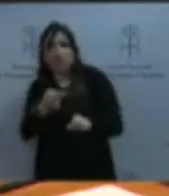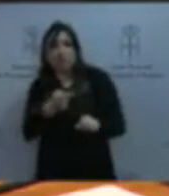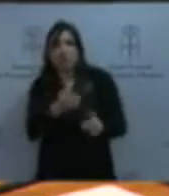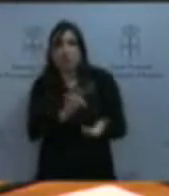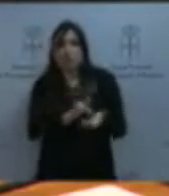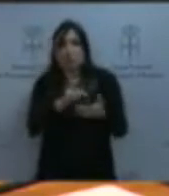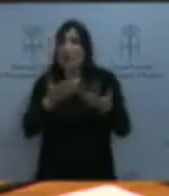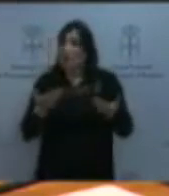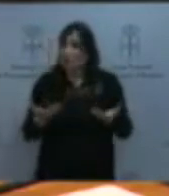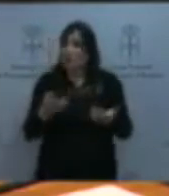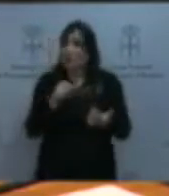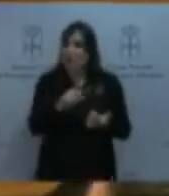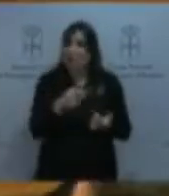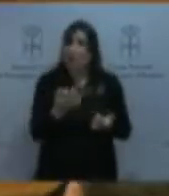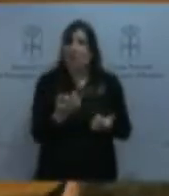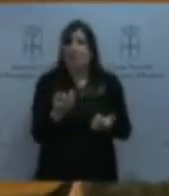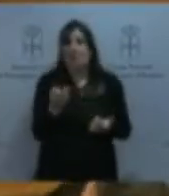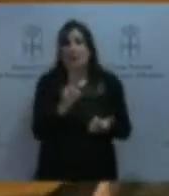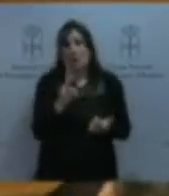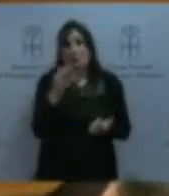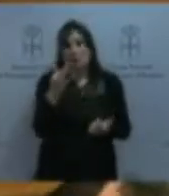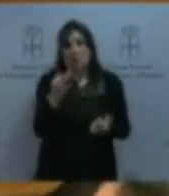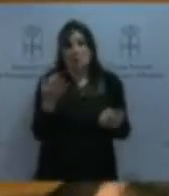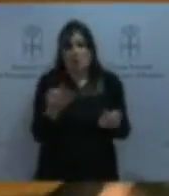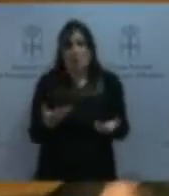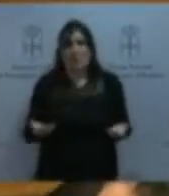ponerlo en valor. Ahora bien,